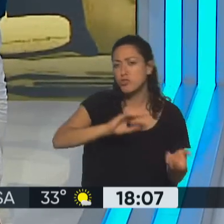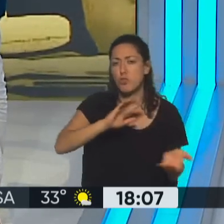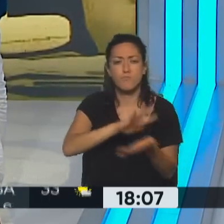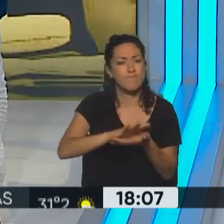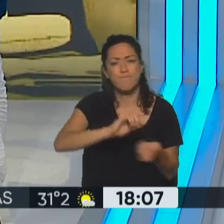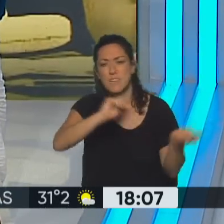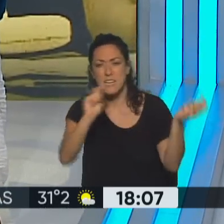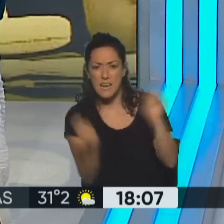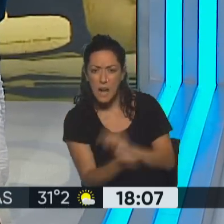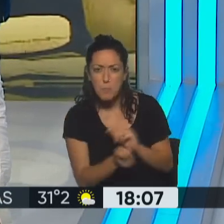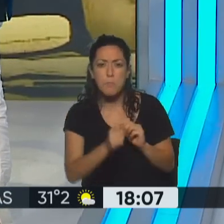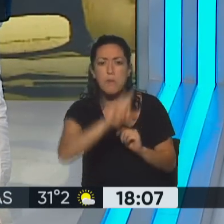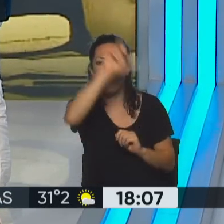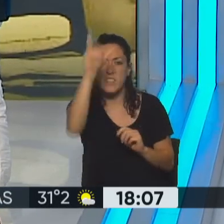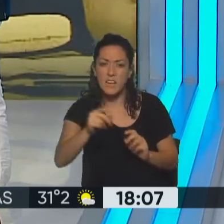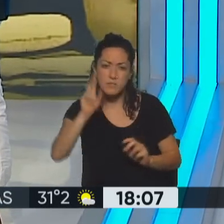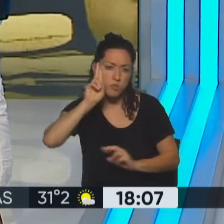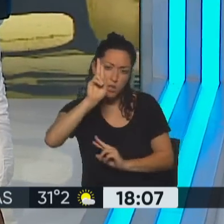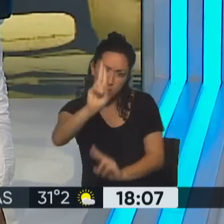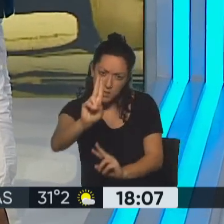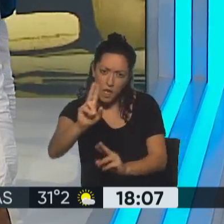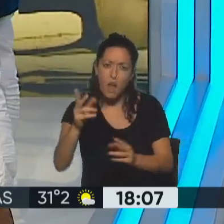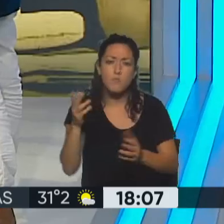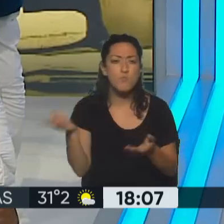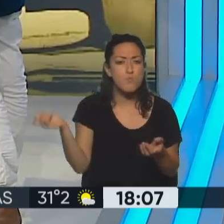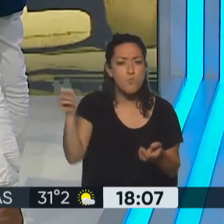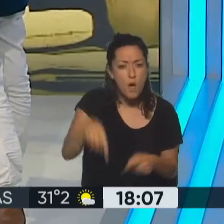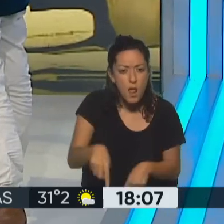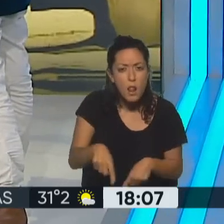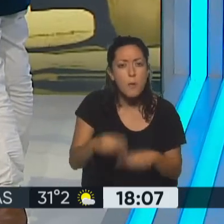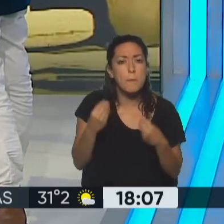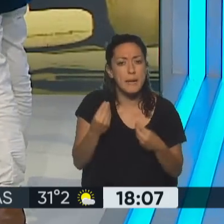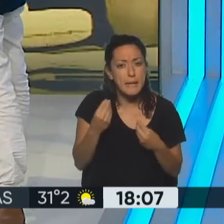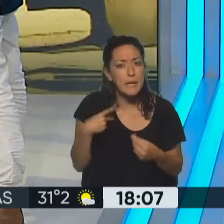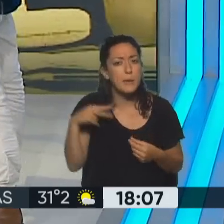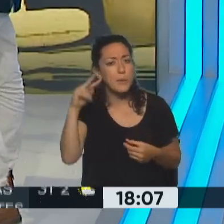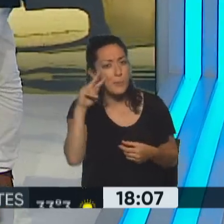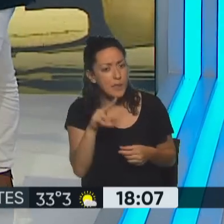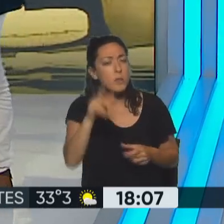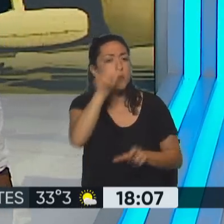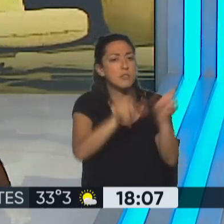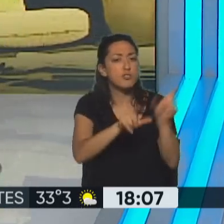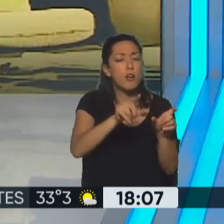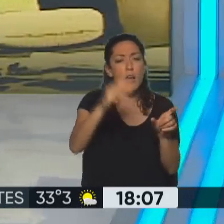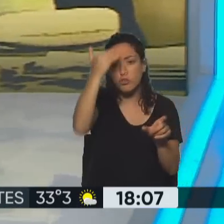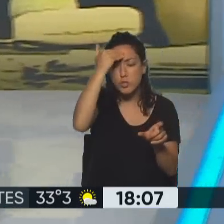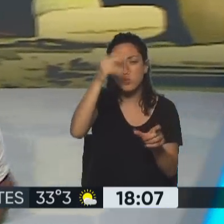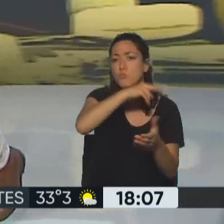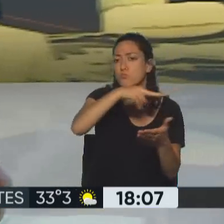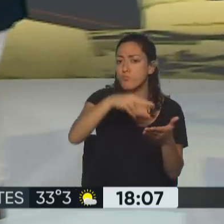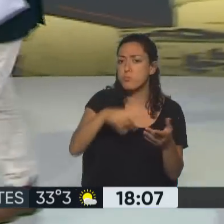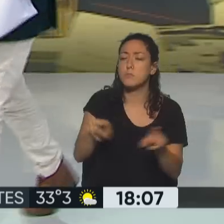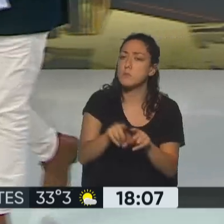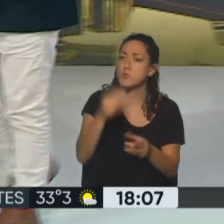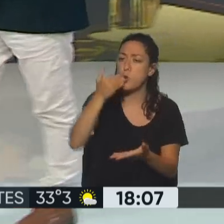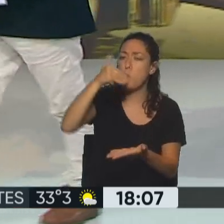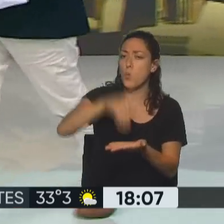senda del federalismo, observando y haciendo observar la Constitución como he jurado hacer.